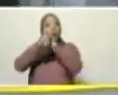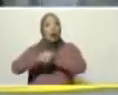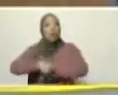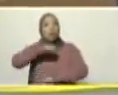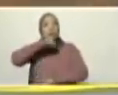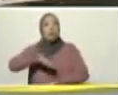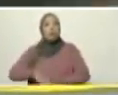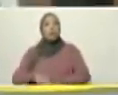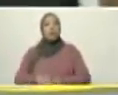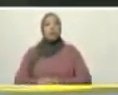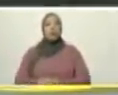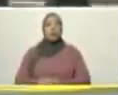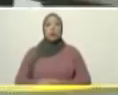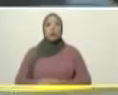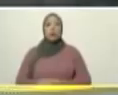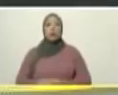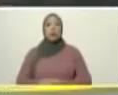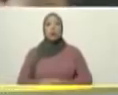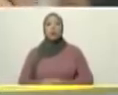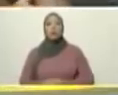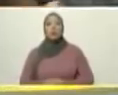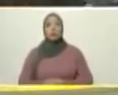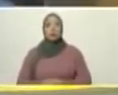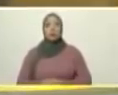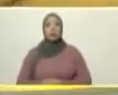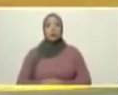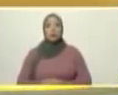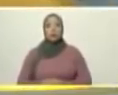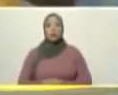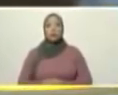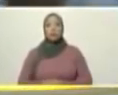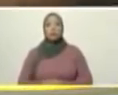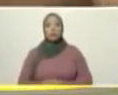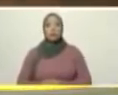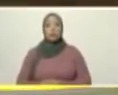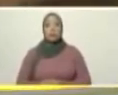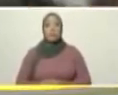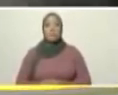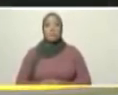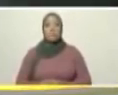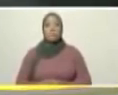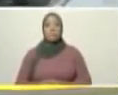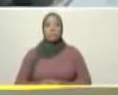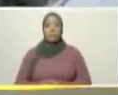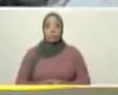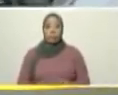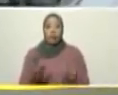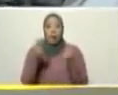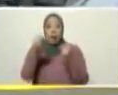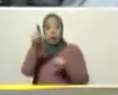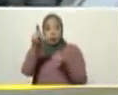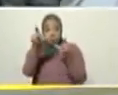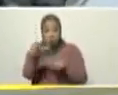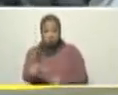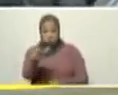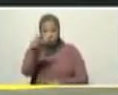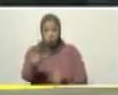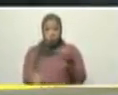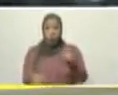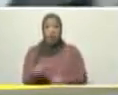Ramonet. Eran los medios dominantes en el país. La oligarquía mediática del país.